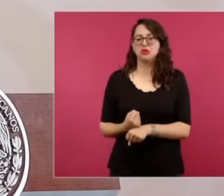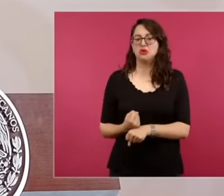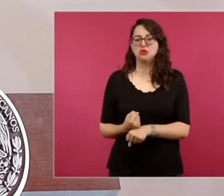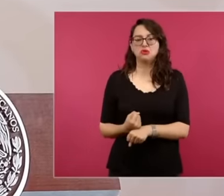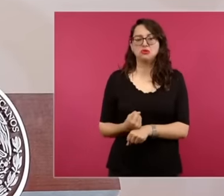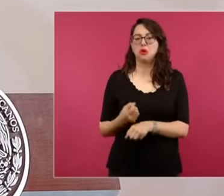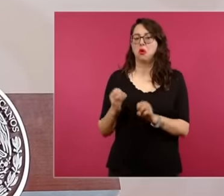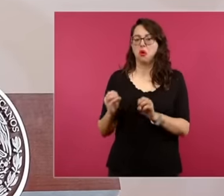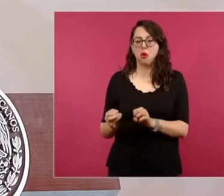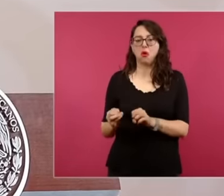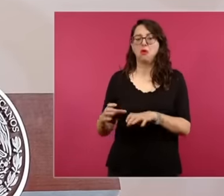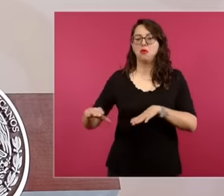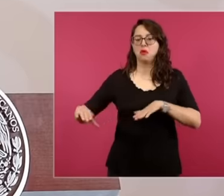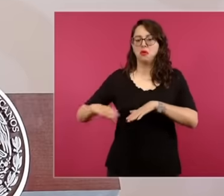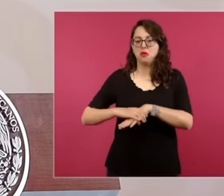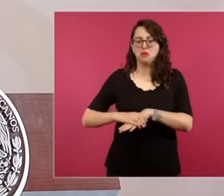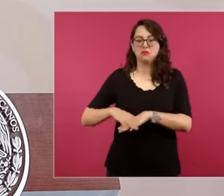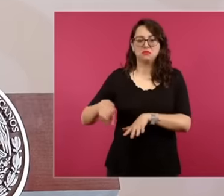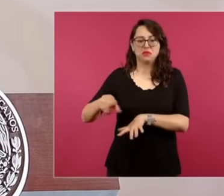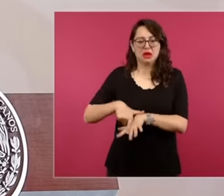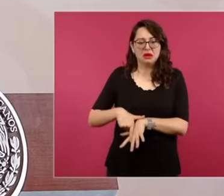o con chanclas, pie de gallo,